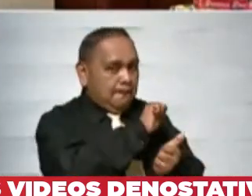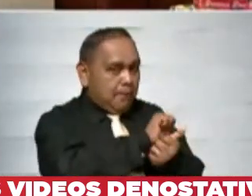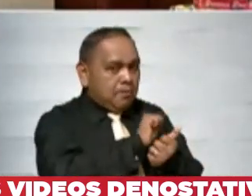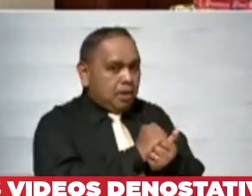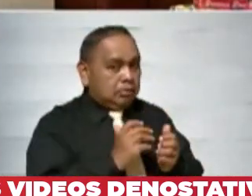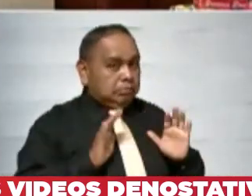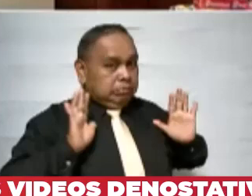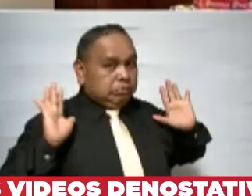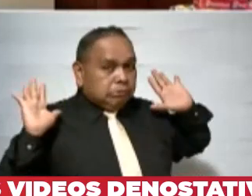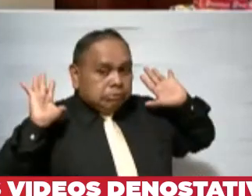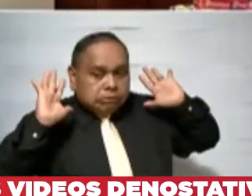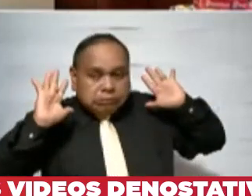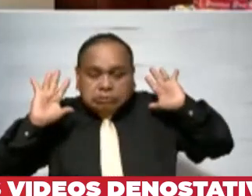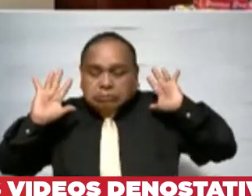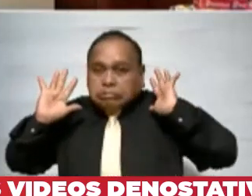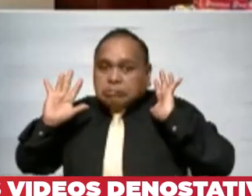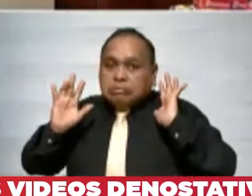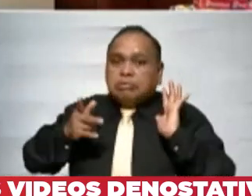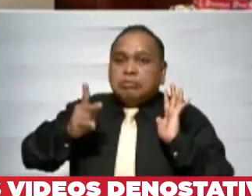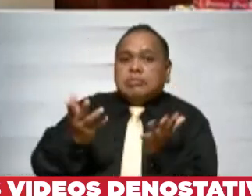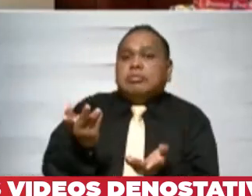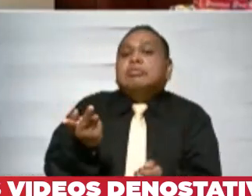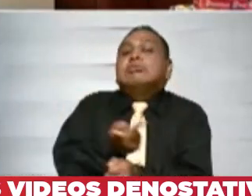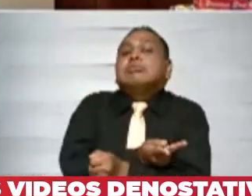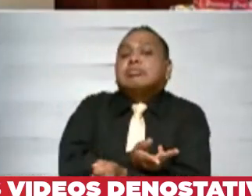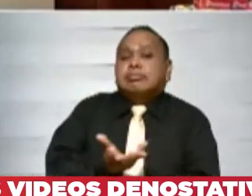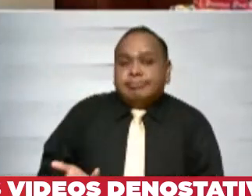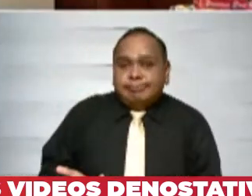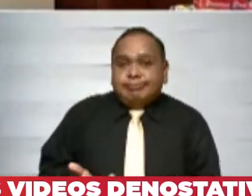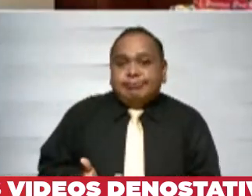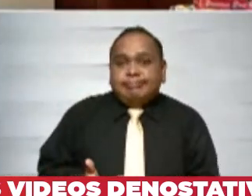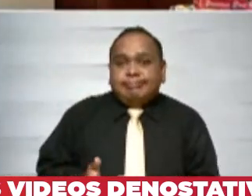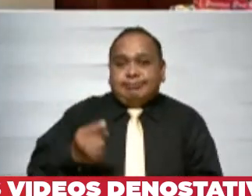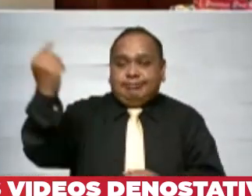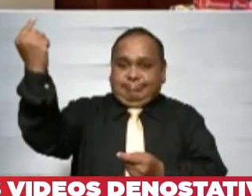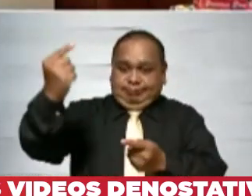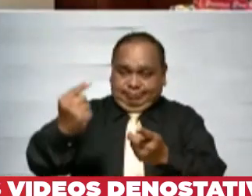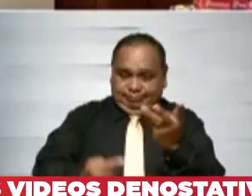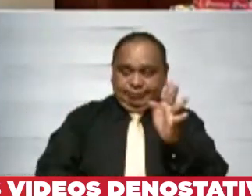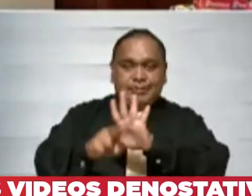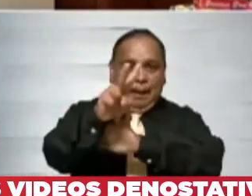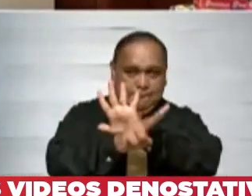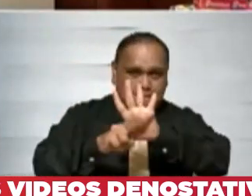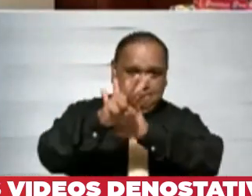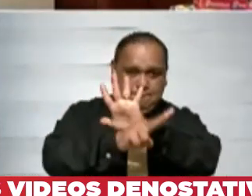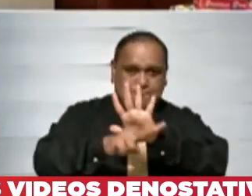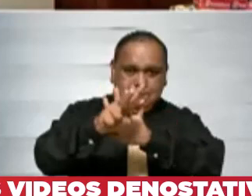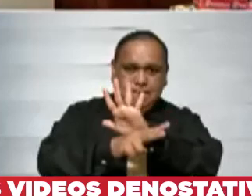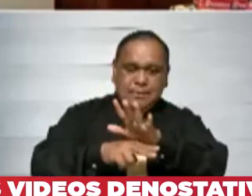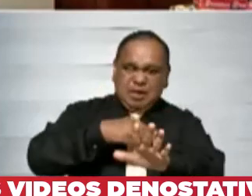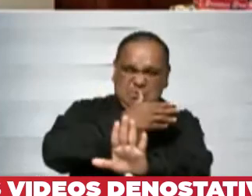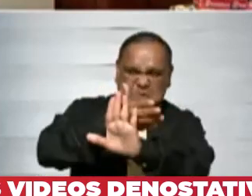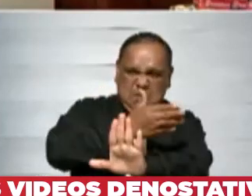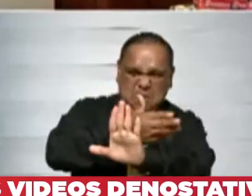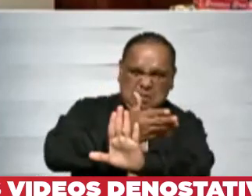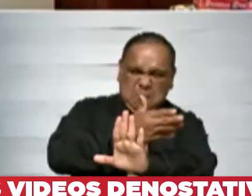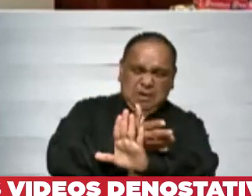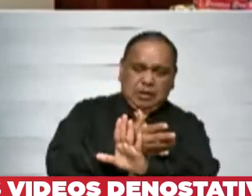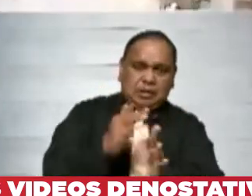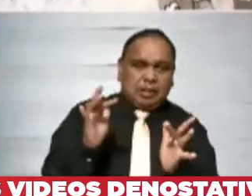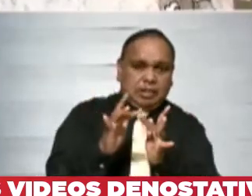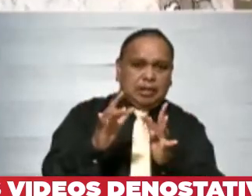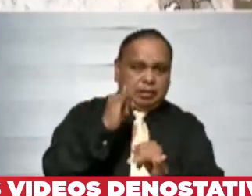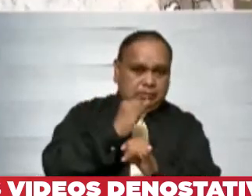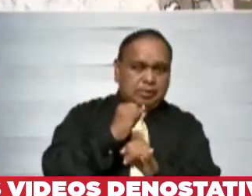que hubo una... cuando menos que baje todos sus videos y sus agresiones ahí de las redes, ¿no?